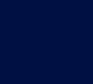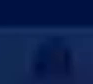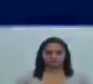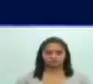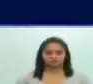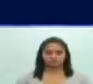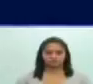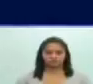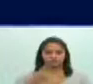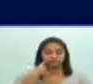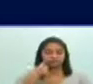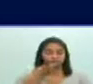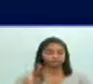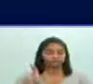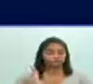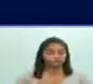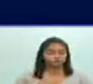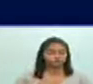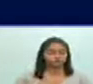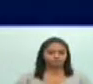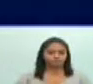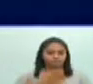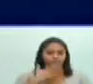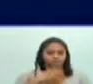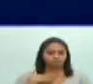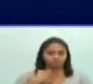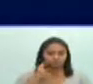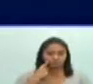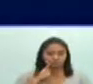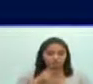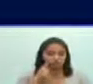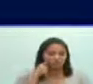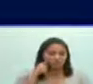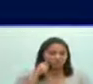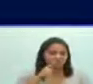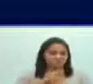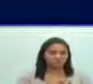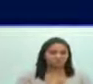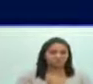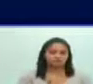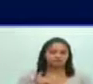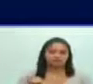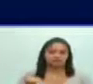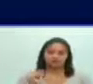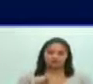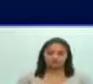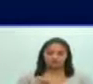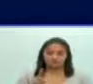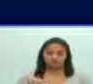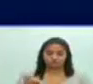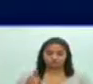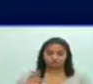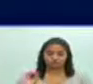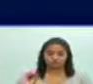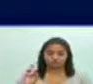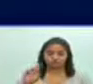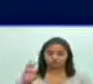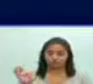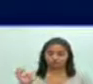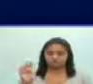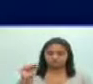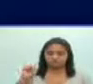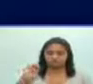Vamos a ver entonces cómo les quedó. Vamos a ir identificando cada uno de estos pronombres y la función que